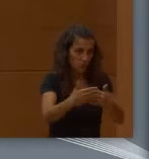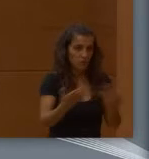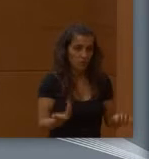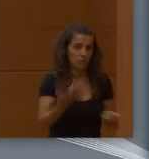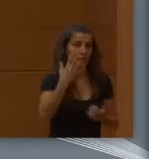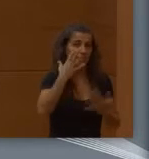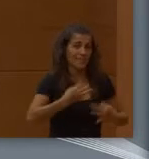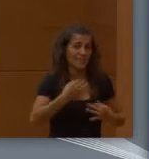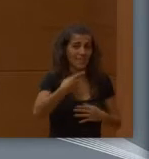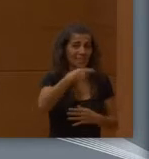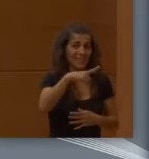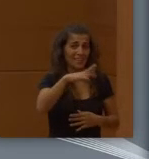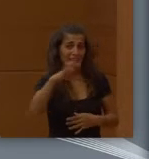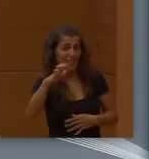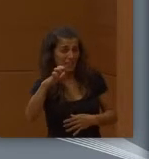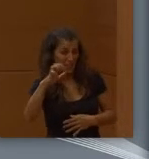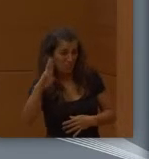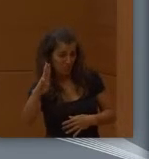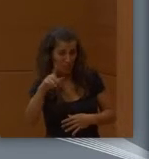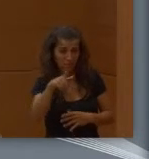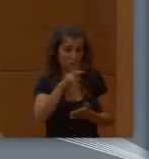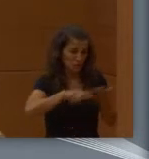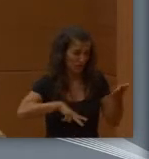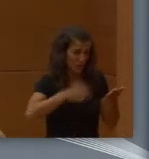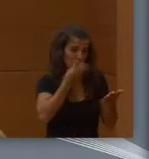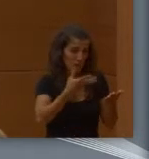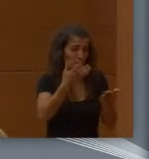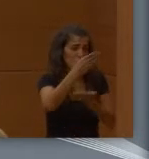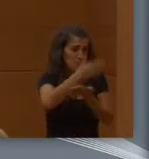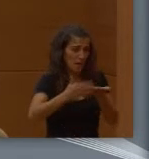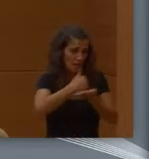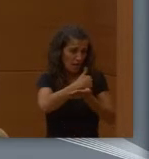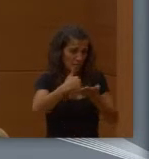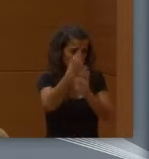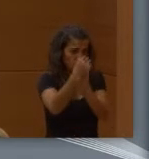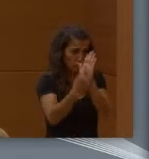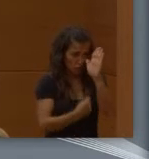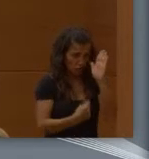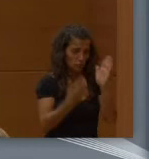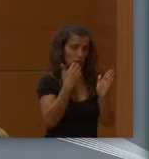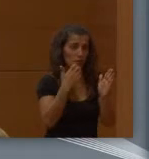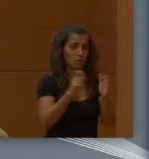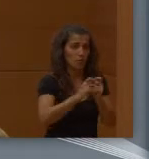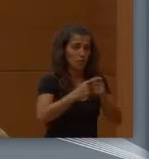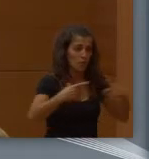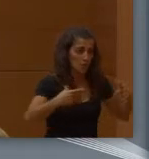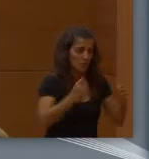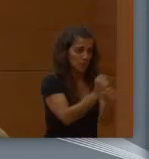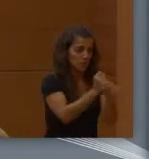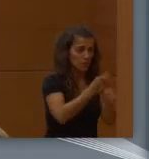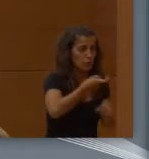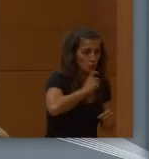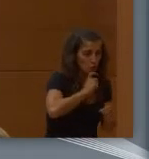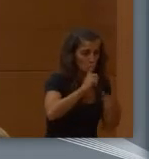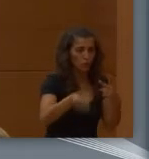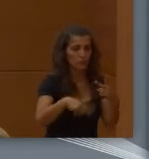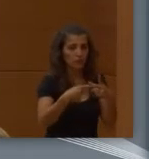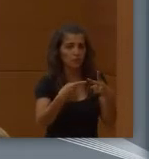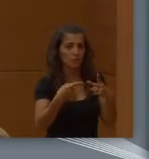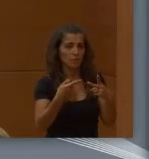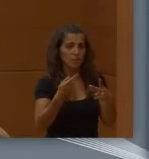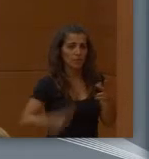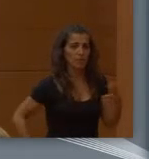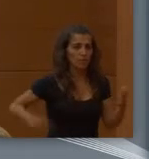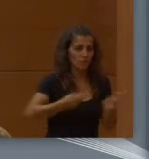bien la grid, pero entre los distintos parámetros que se miden son cómo se incrementa el empleo, cómo se incrementa la investigación en